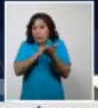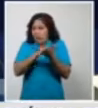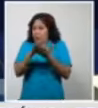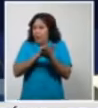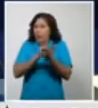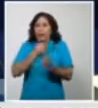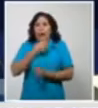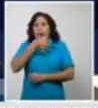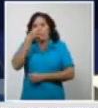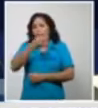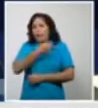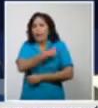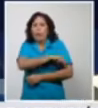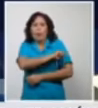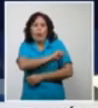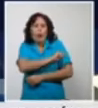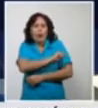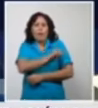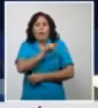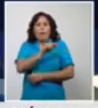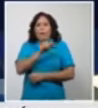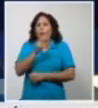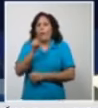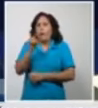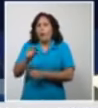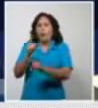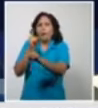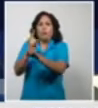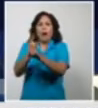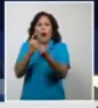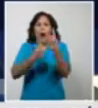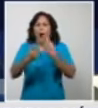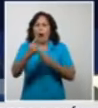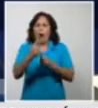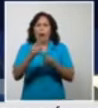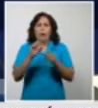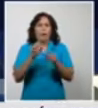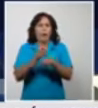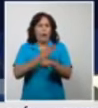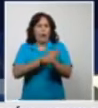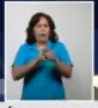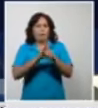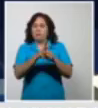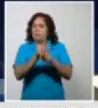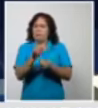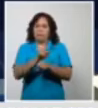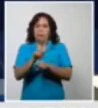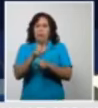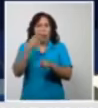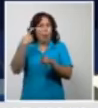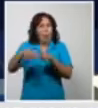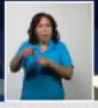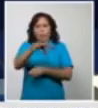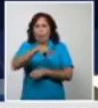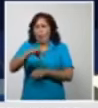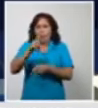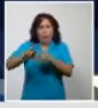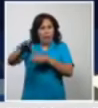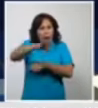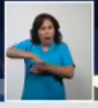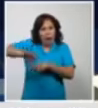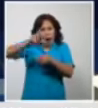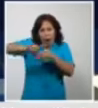de población que haya tenido casos, en cualquier lugar de nuestro país, y reitero, hasta en zonas intrincadas en donde a lo